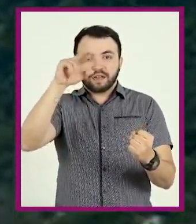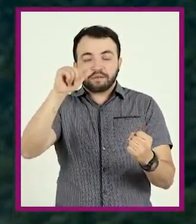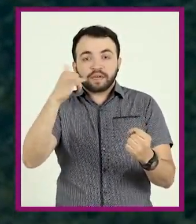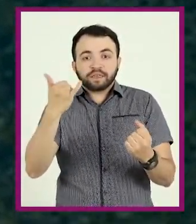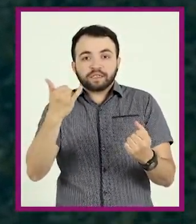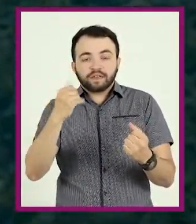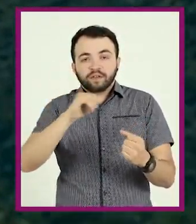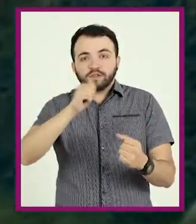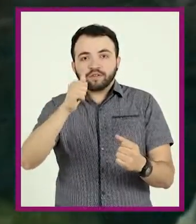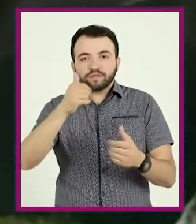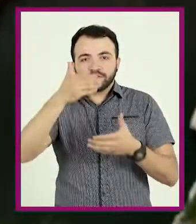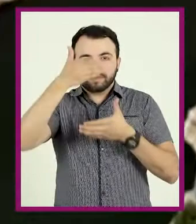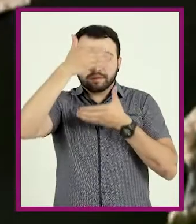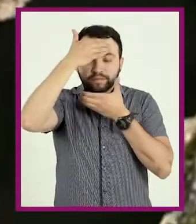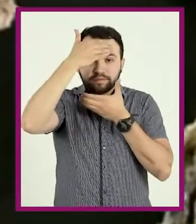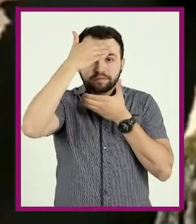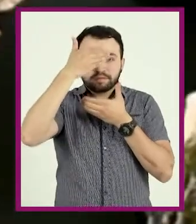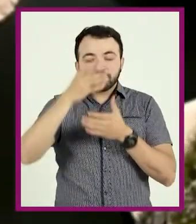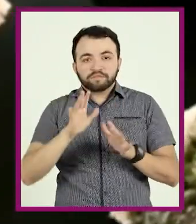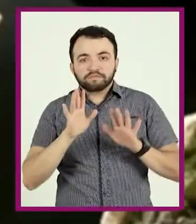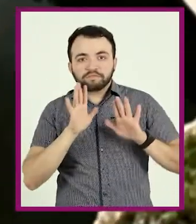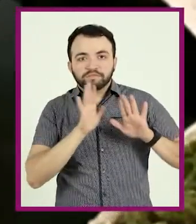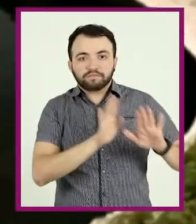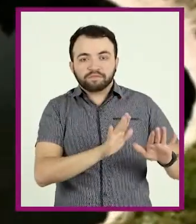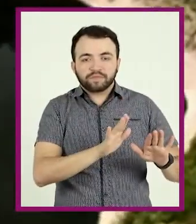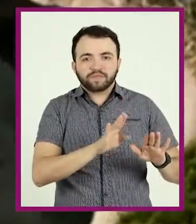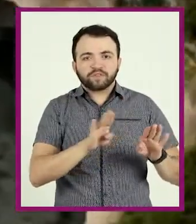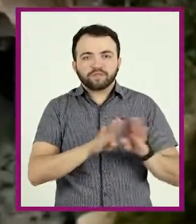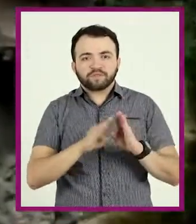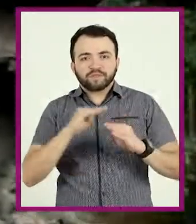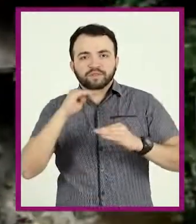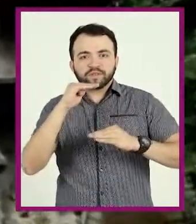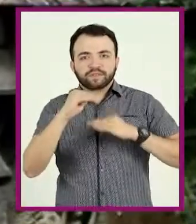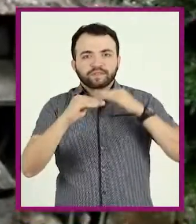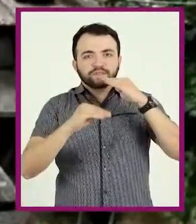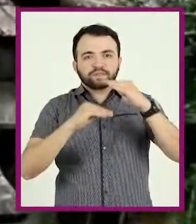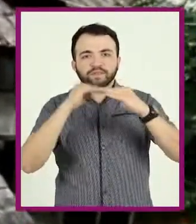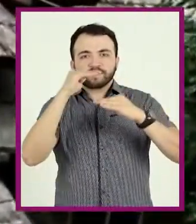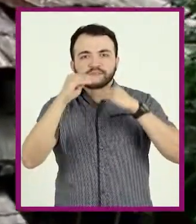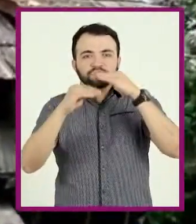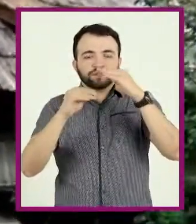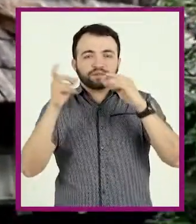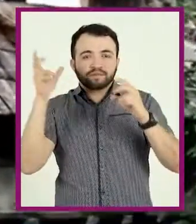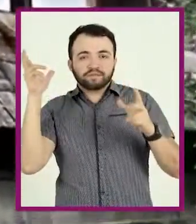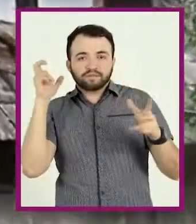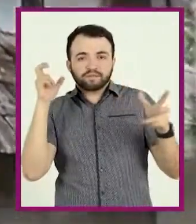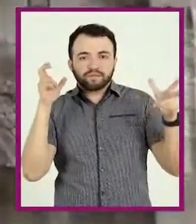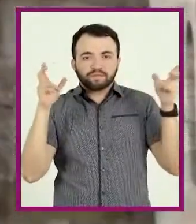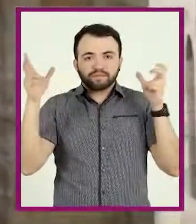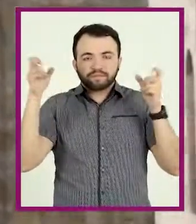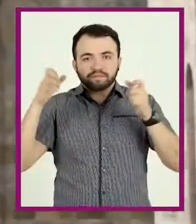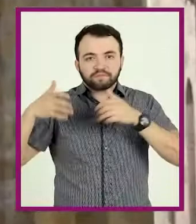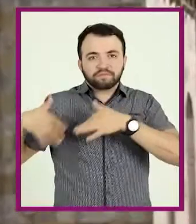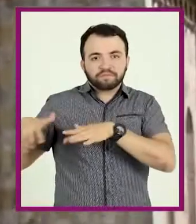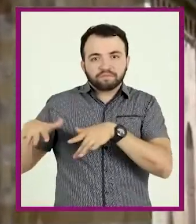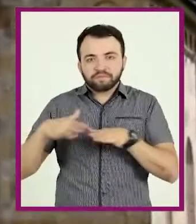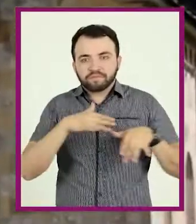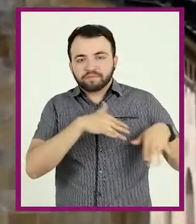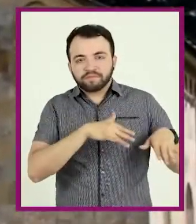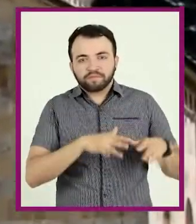abundante población gitana, quedan plasmadas en las escalas y armonías con tintes arabescos.